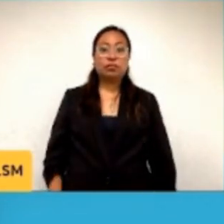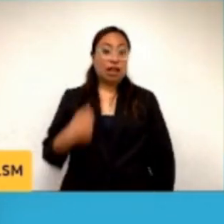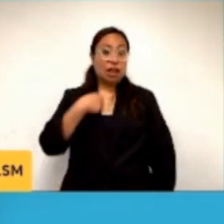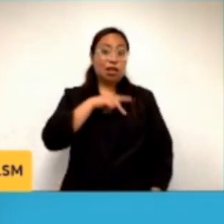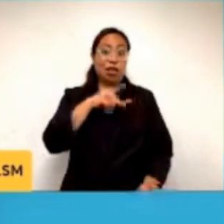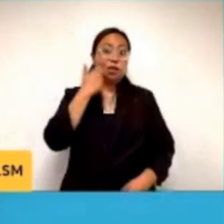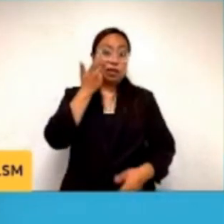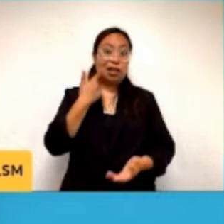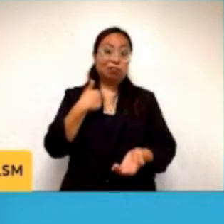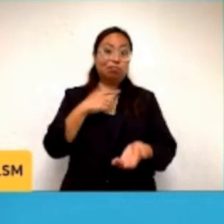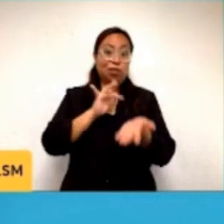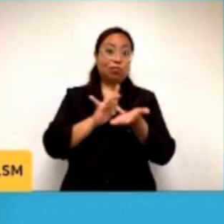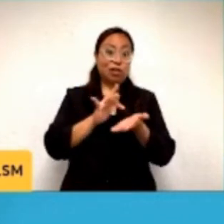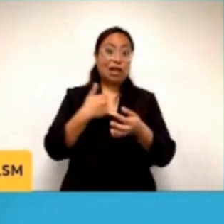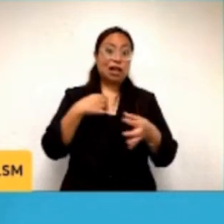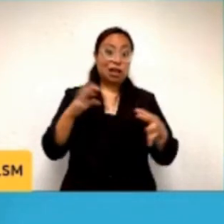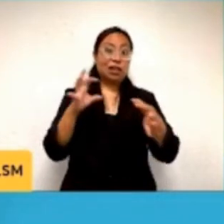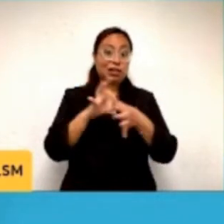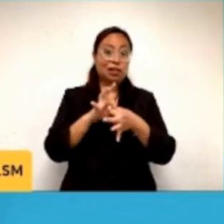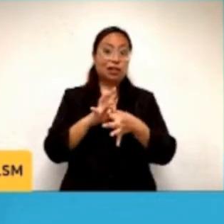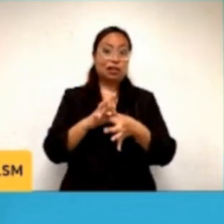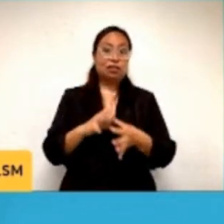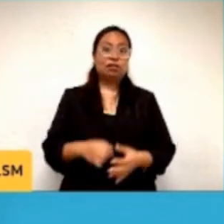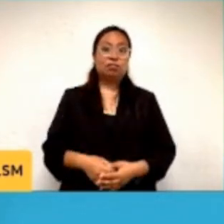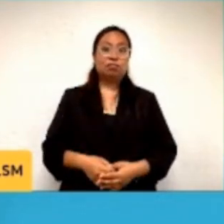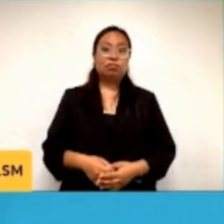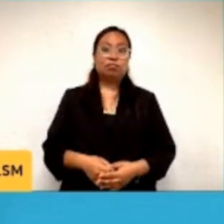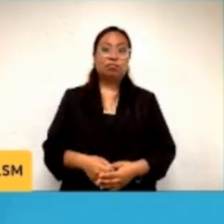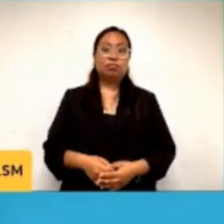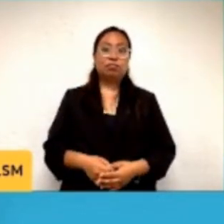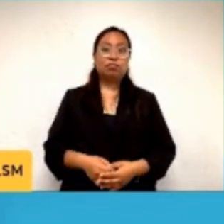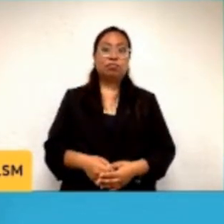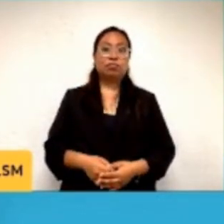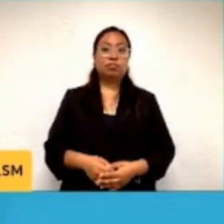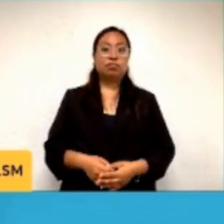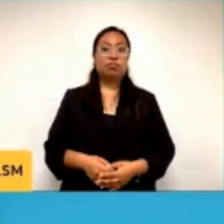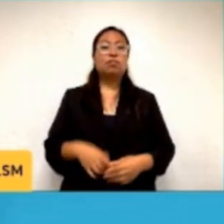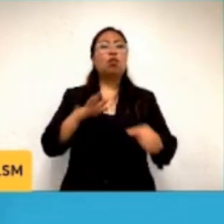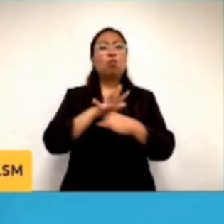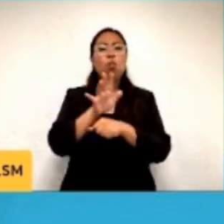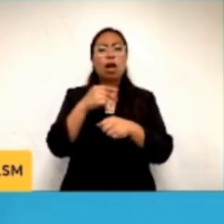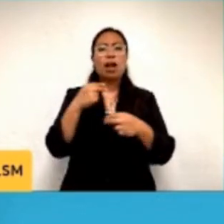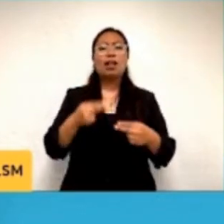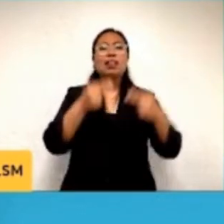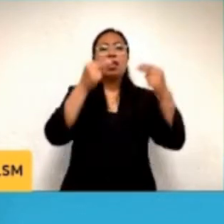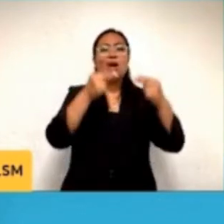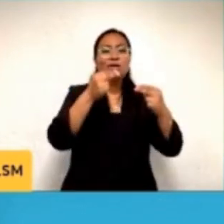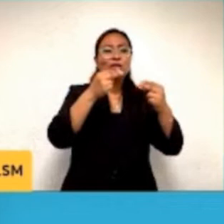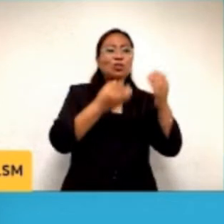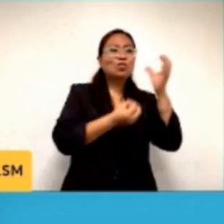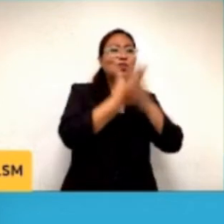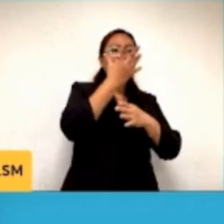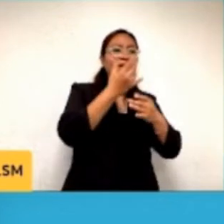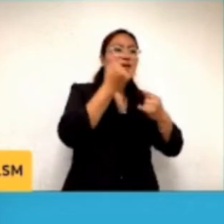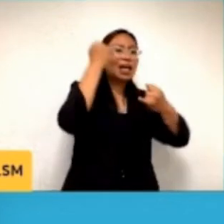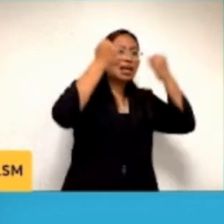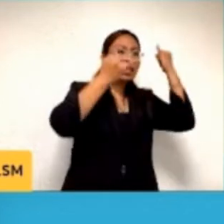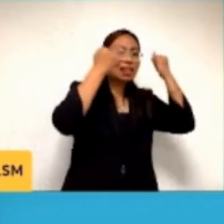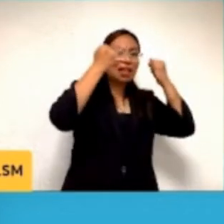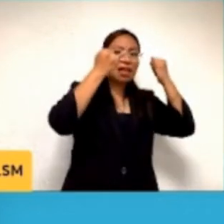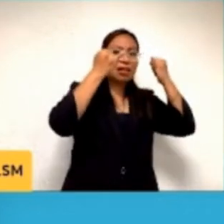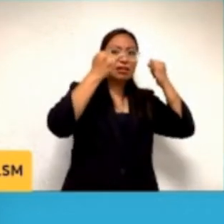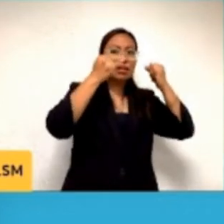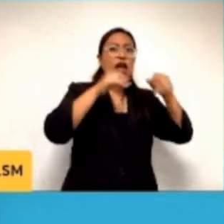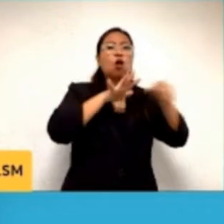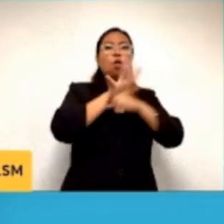quiero conectar. ¿De qué tendencias están hablando en la industria? ¿En qué eventos debería de estar? ¿En